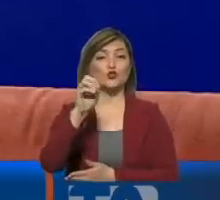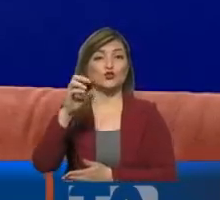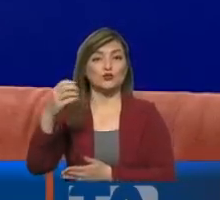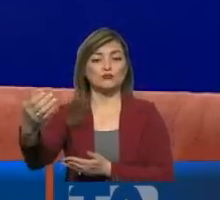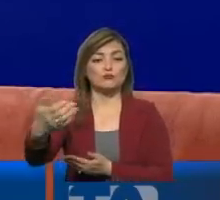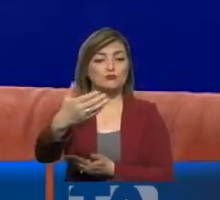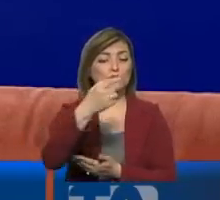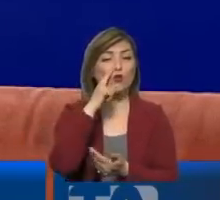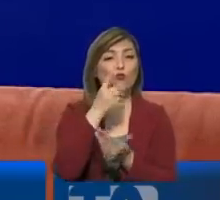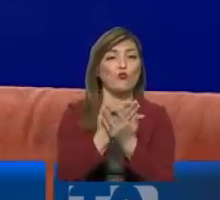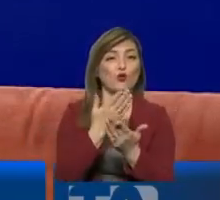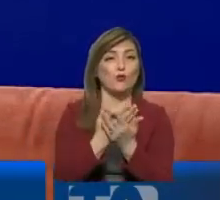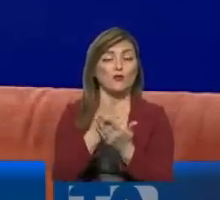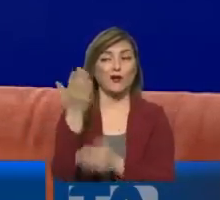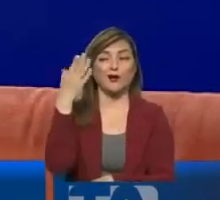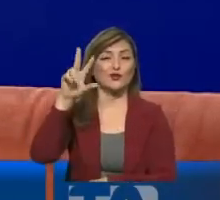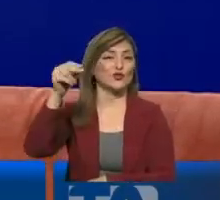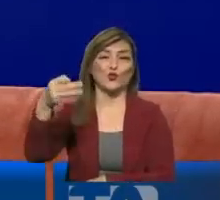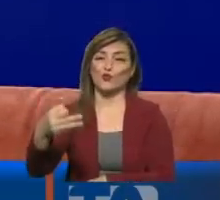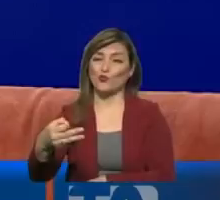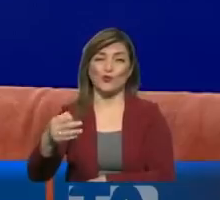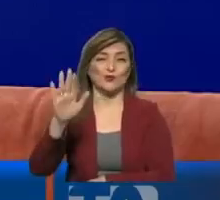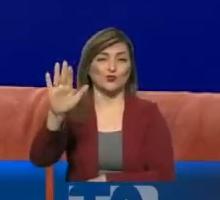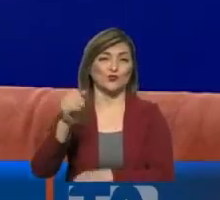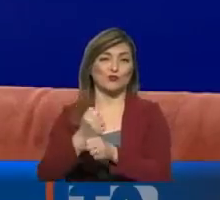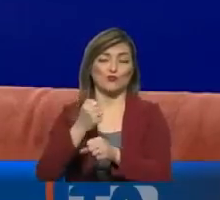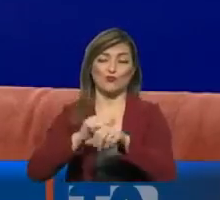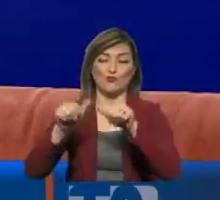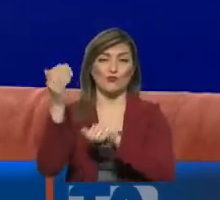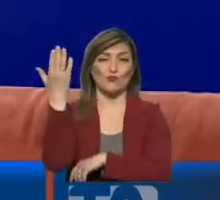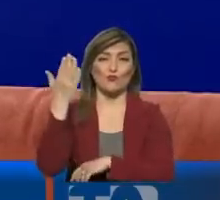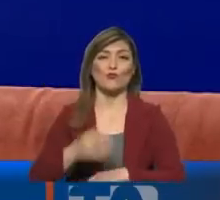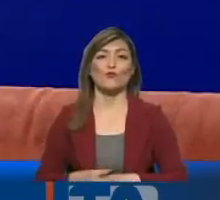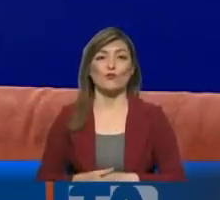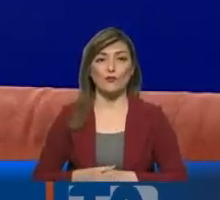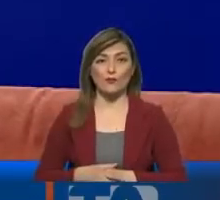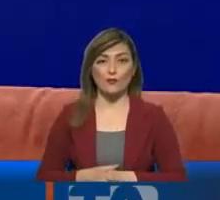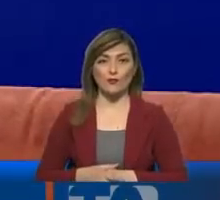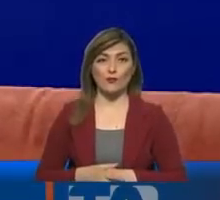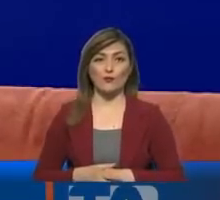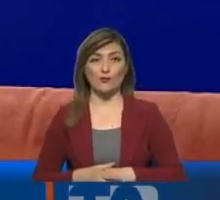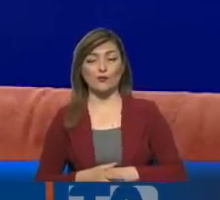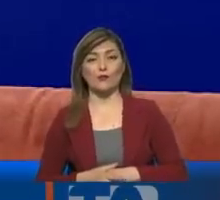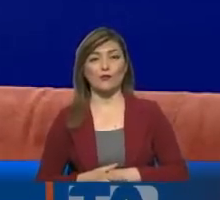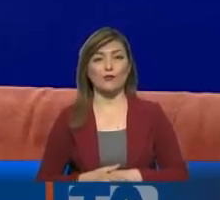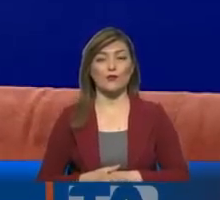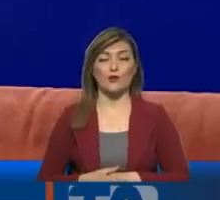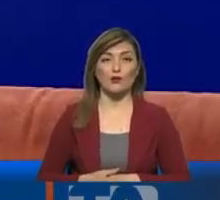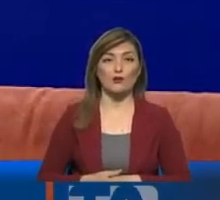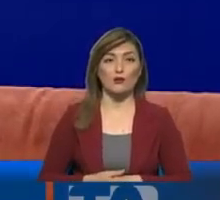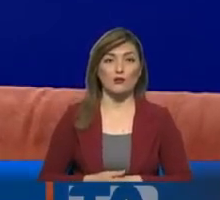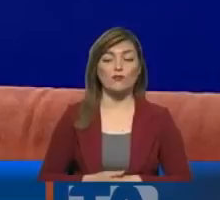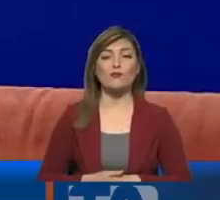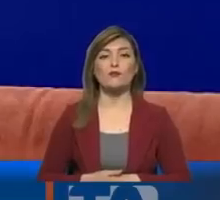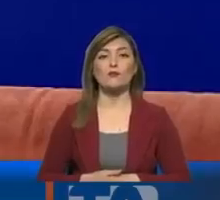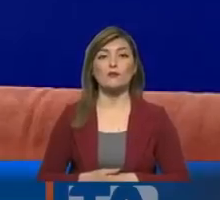pruebas acerca de los incumplimientos del señor alcalde, y son esos los hechos que nos llevaron